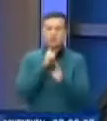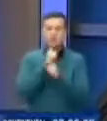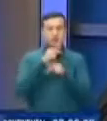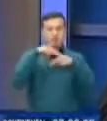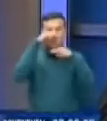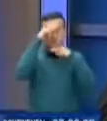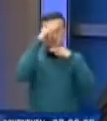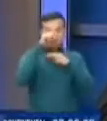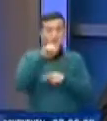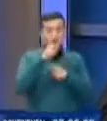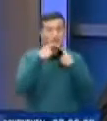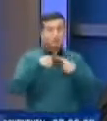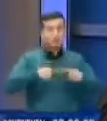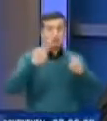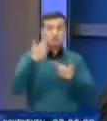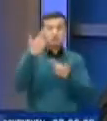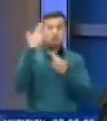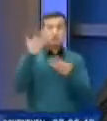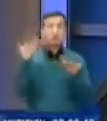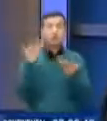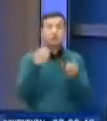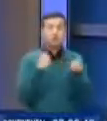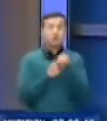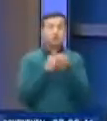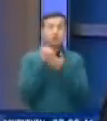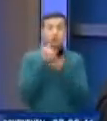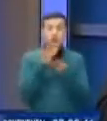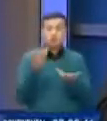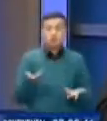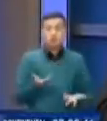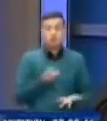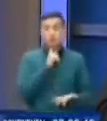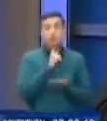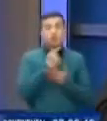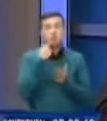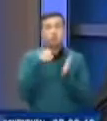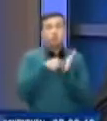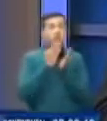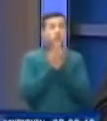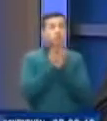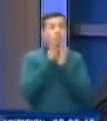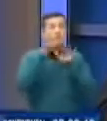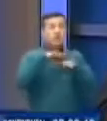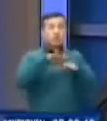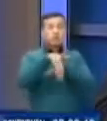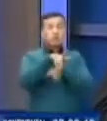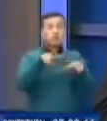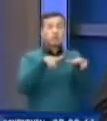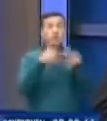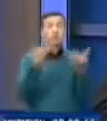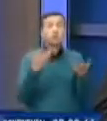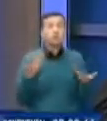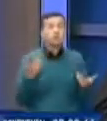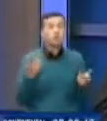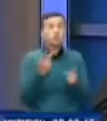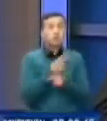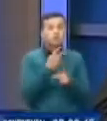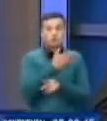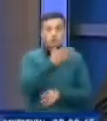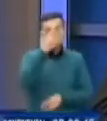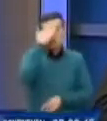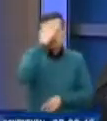noticias del canal las fuerzas armadas le ayudan con inteligencia en el mar por ejemplo para descubrir estas nuevas amenazas son el